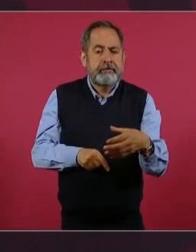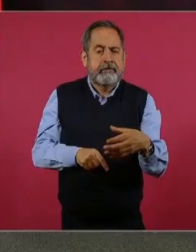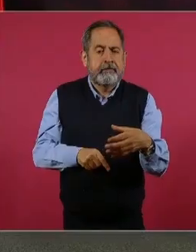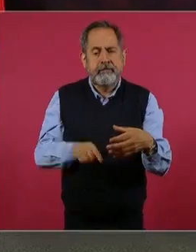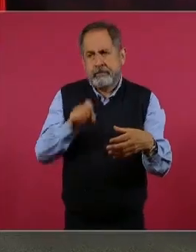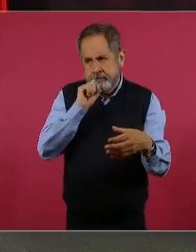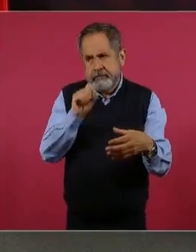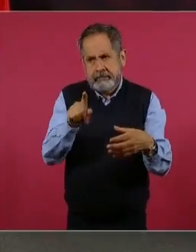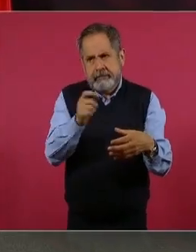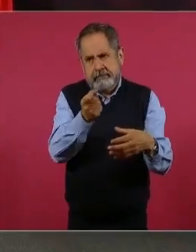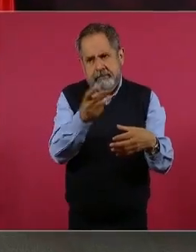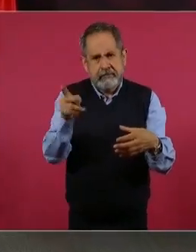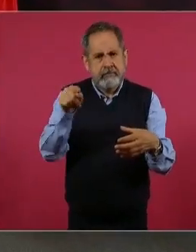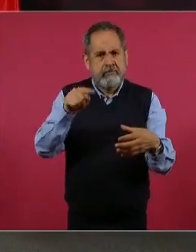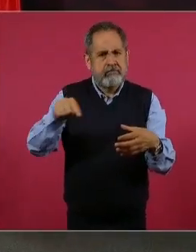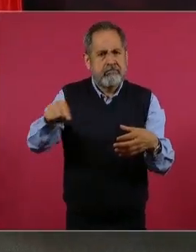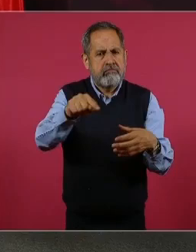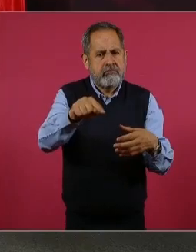Incluso